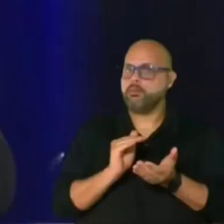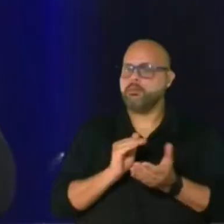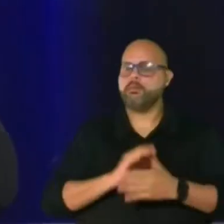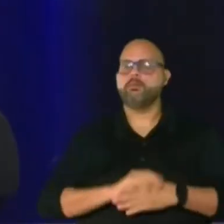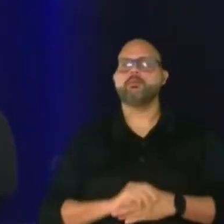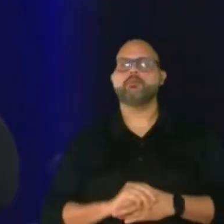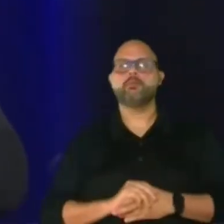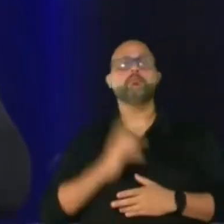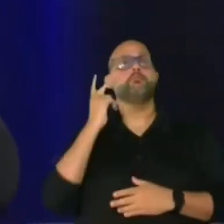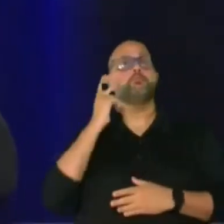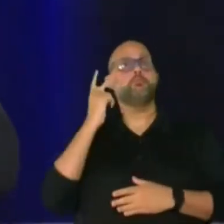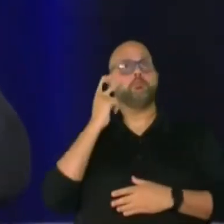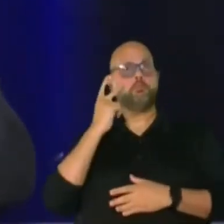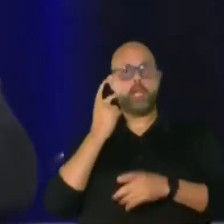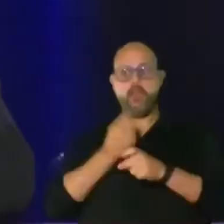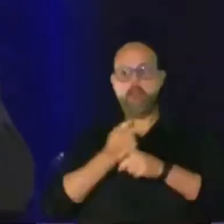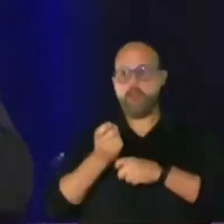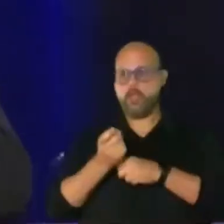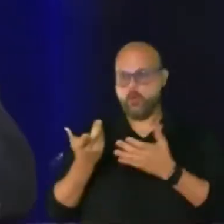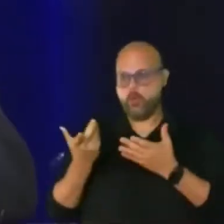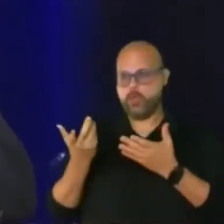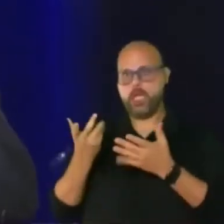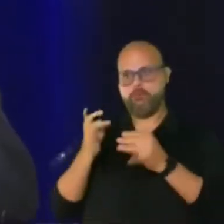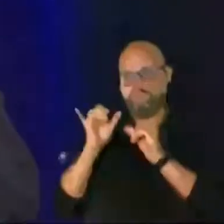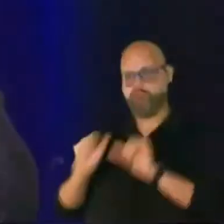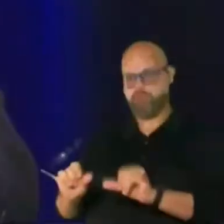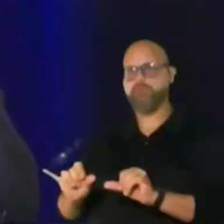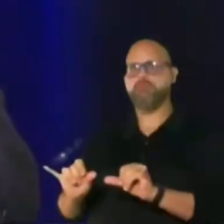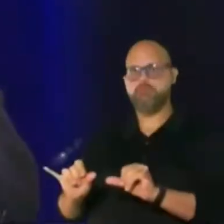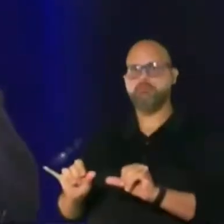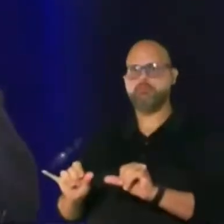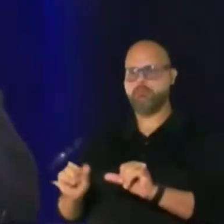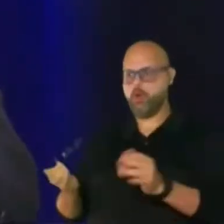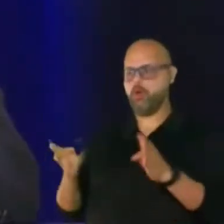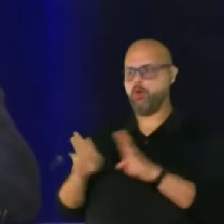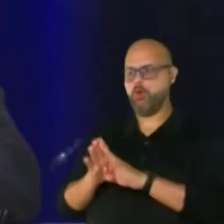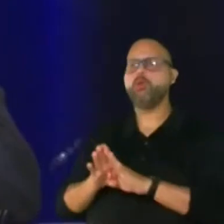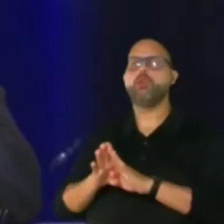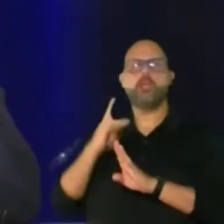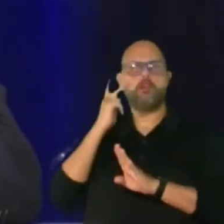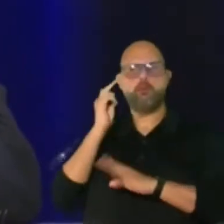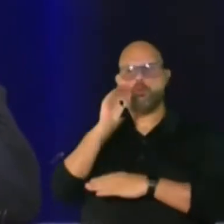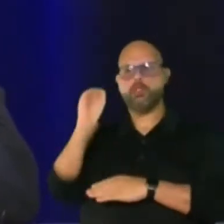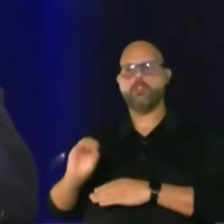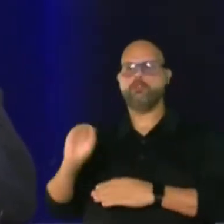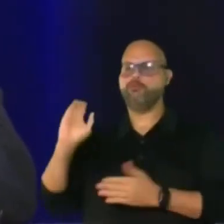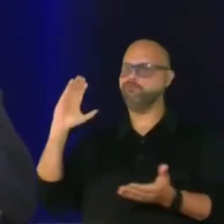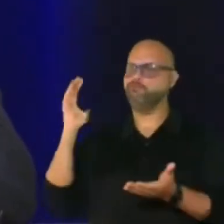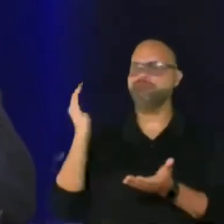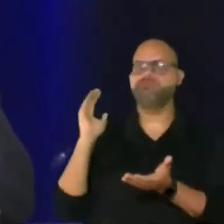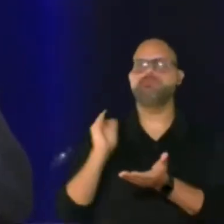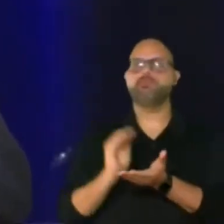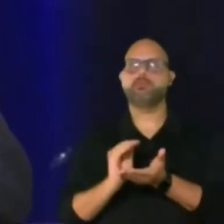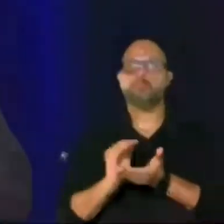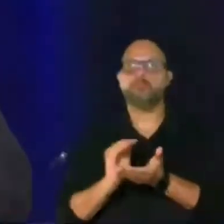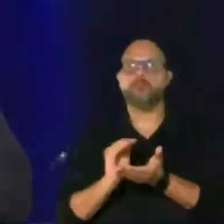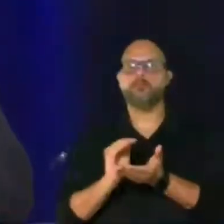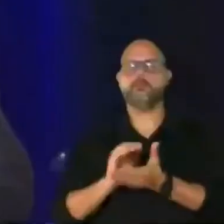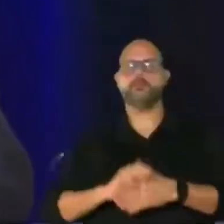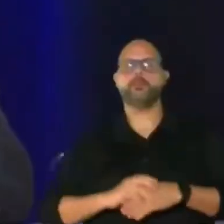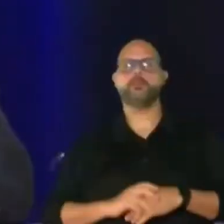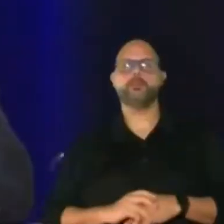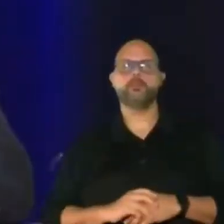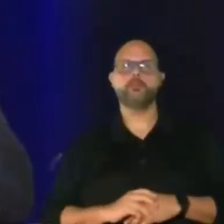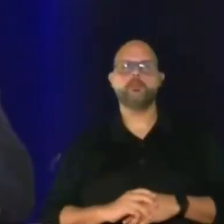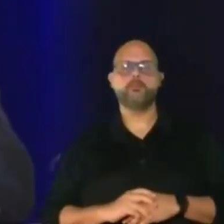del lockdown produce que esa positividad vaya disminuyendo hasta que está